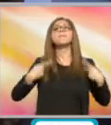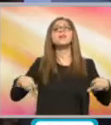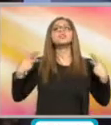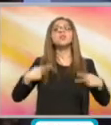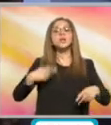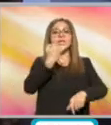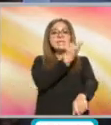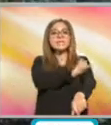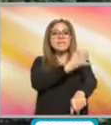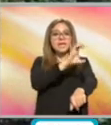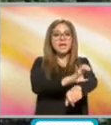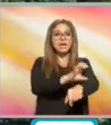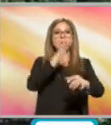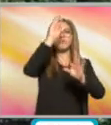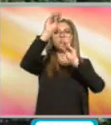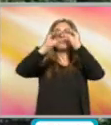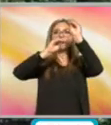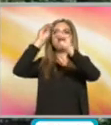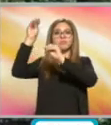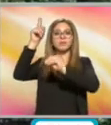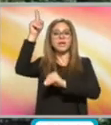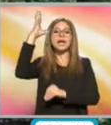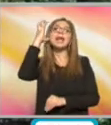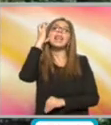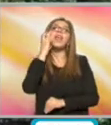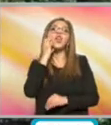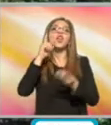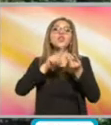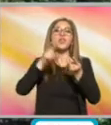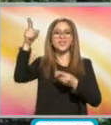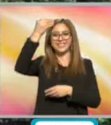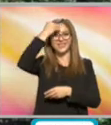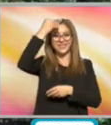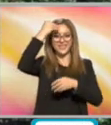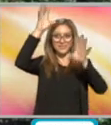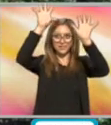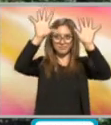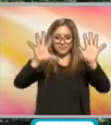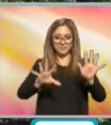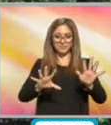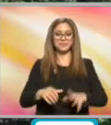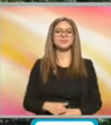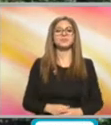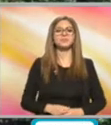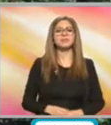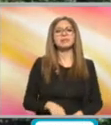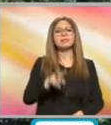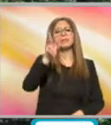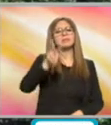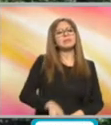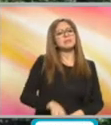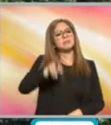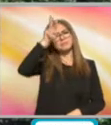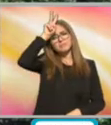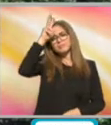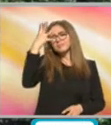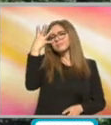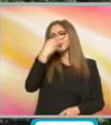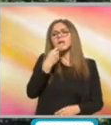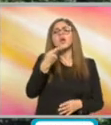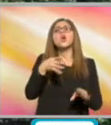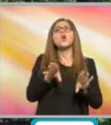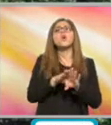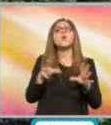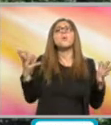Leones. Oye, Pati, ¿cuántas cosas tan interesantes tenemos en la ciudad? Miren las hormigas, por ejemplo. Qué belleza de hormigas que están hechas con ¿qué? Con ramas.